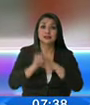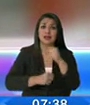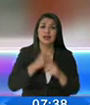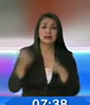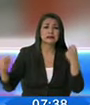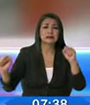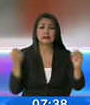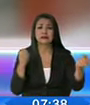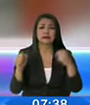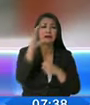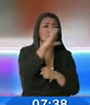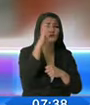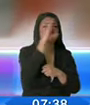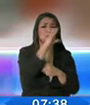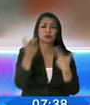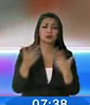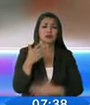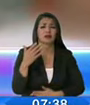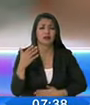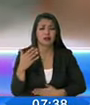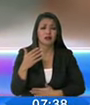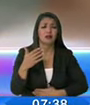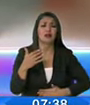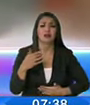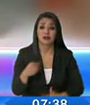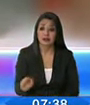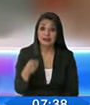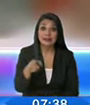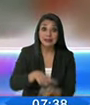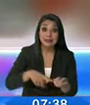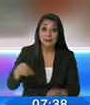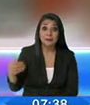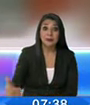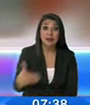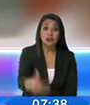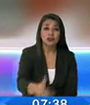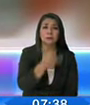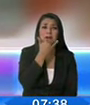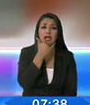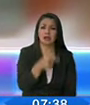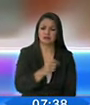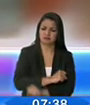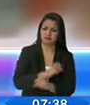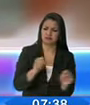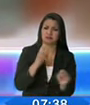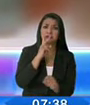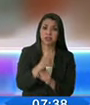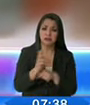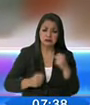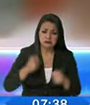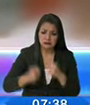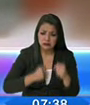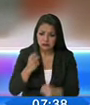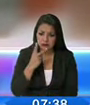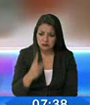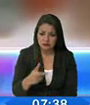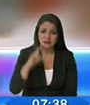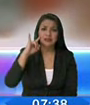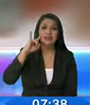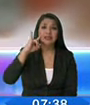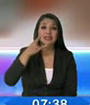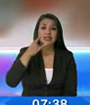a buscarnos a nosotros, diciendo que los bebés, los hermanitos estaban mal. Nosotros fuimos corriendo y ya encontramos a los niños